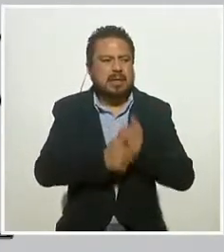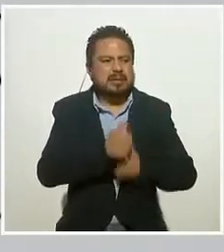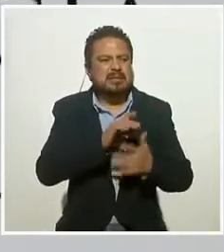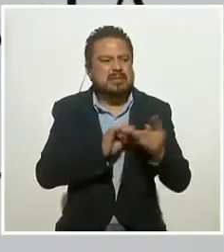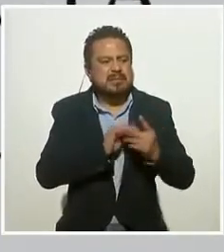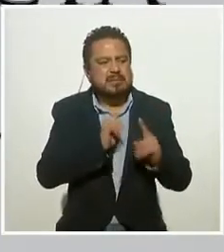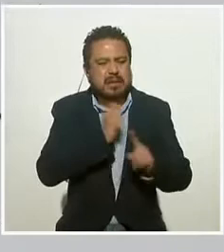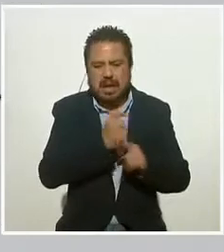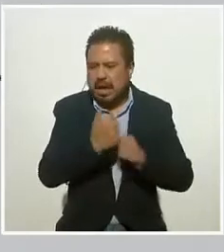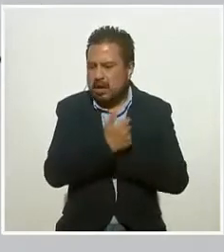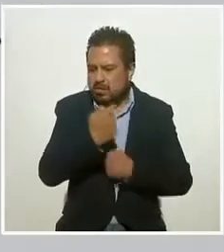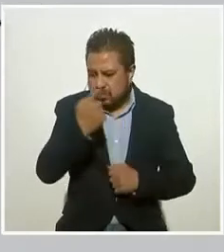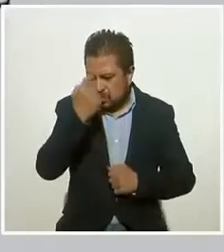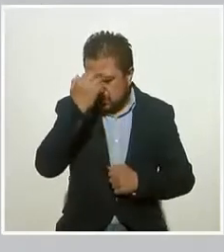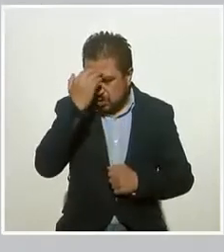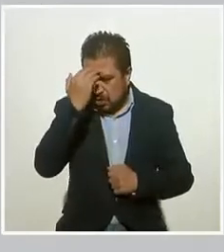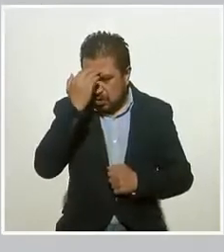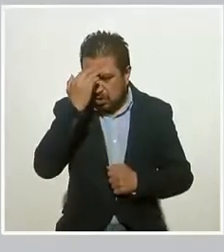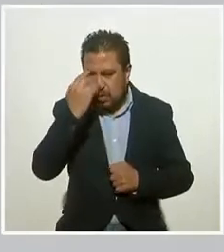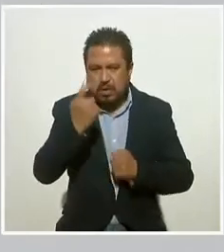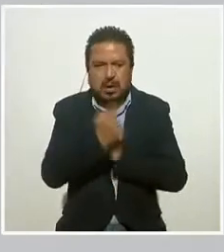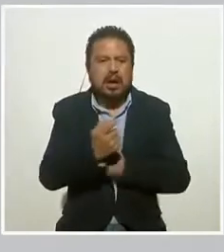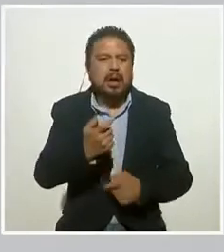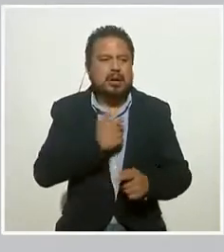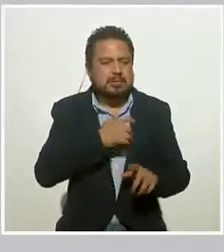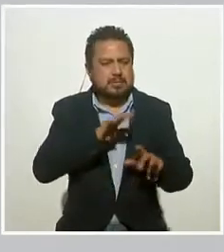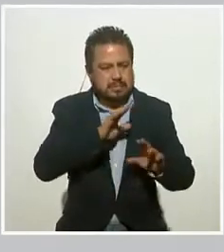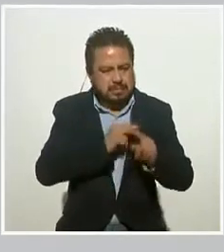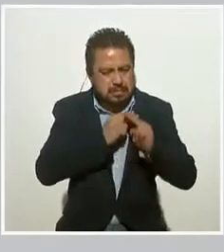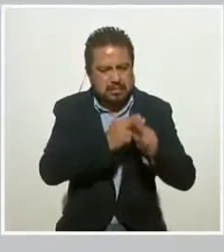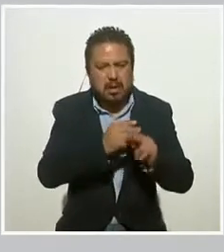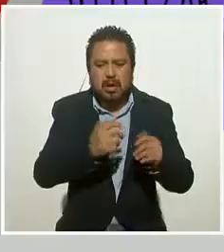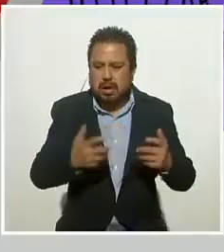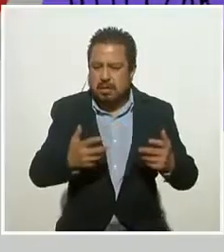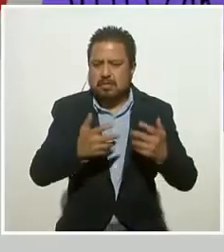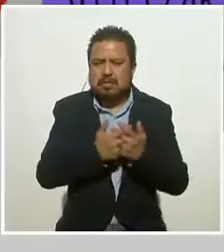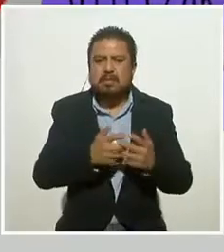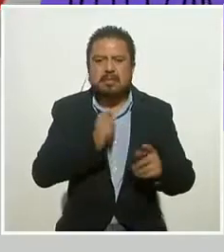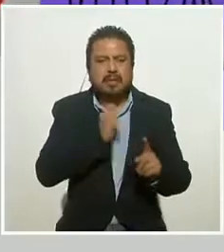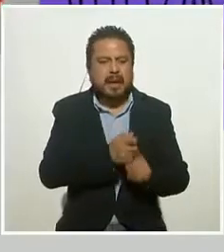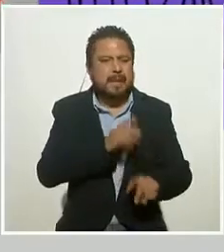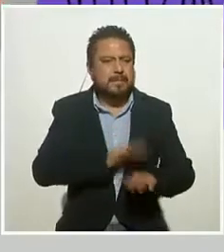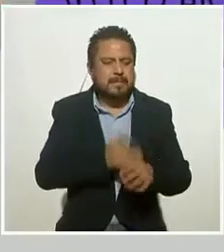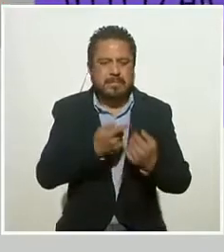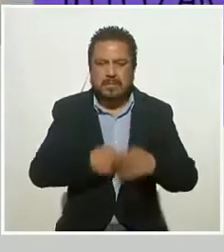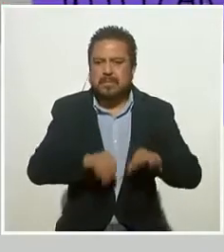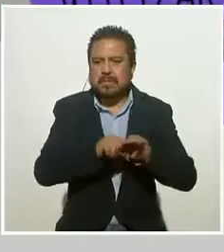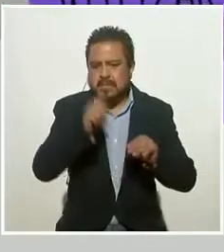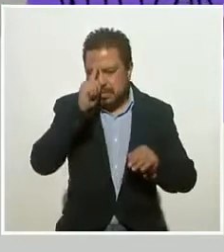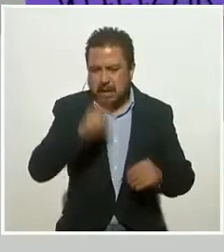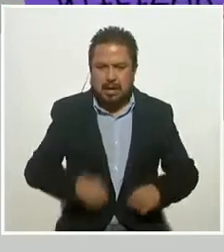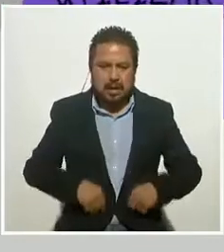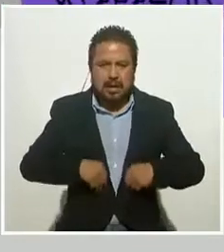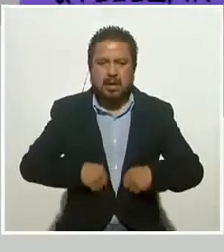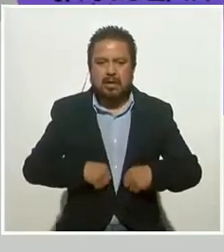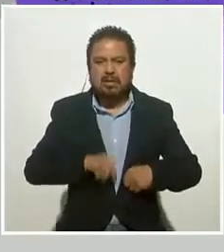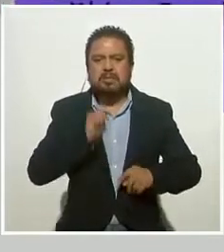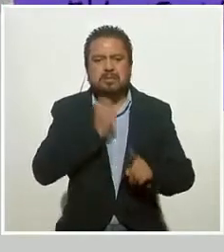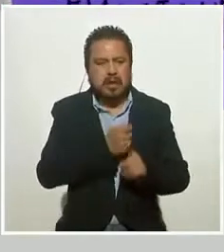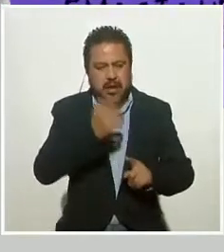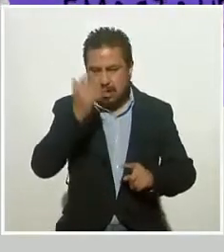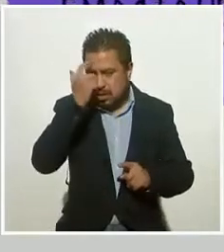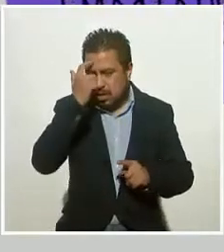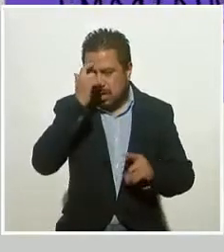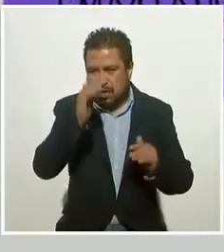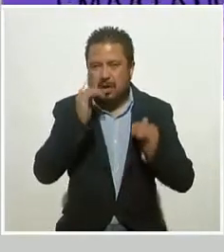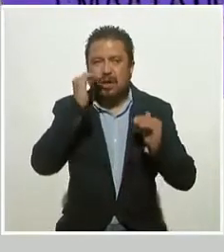de autoconocimiento, autodisciplina, persistencia o empatía tienen más importancia para la vida que el cociente intelectual